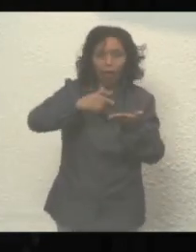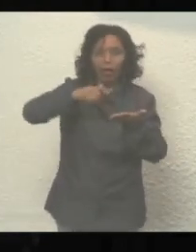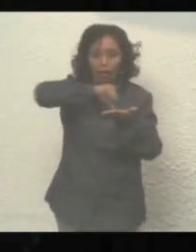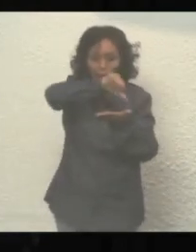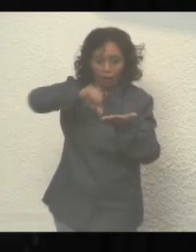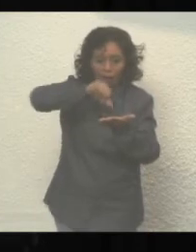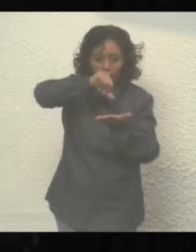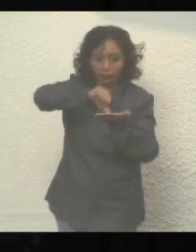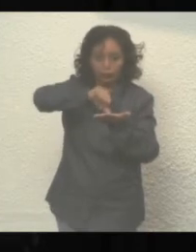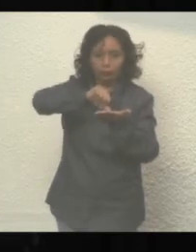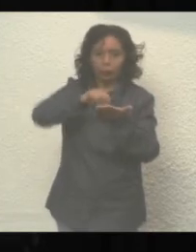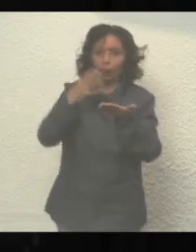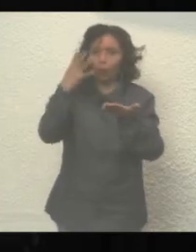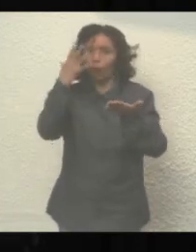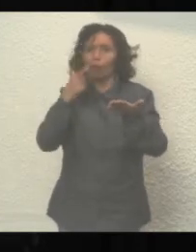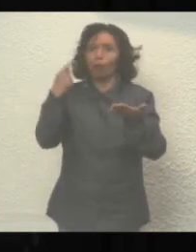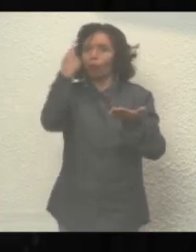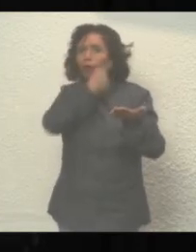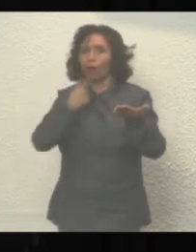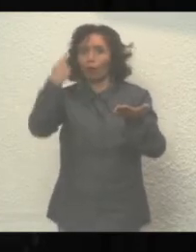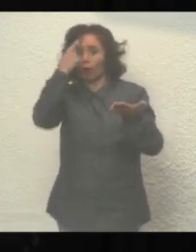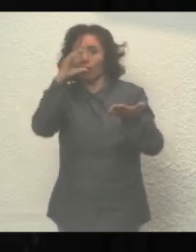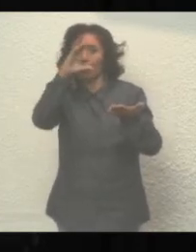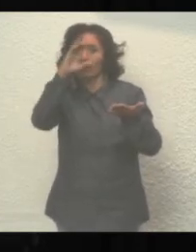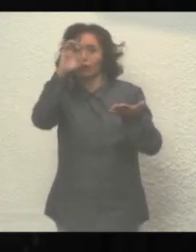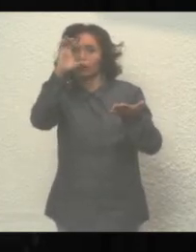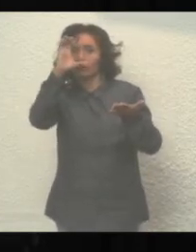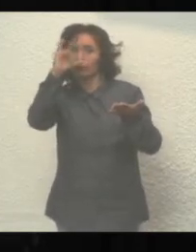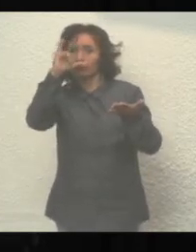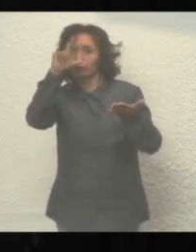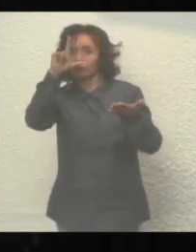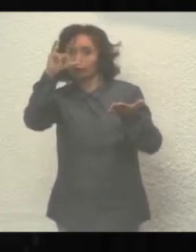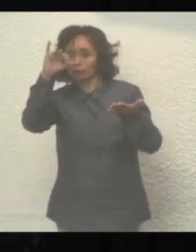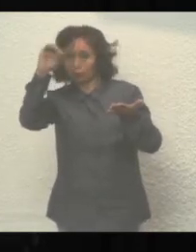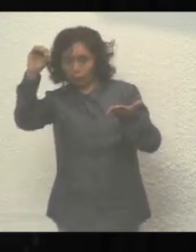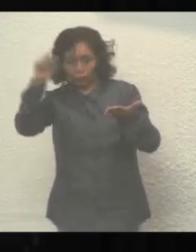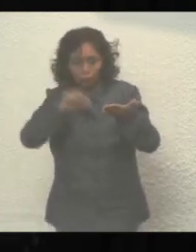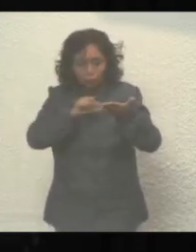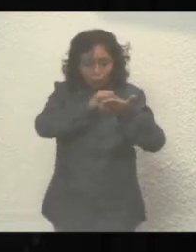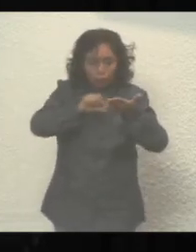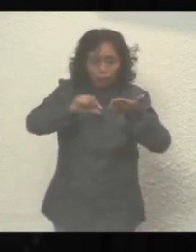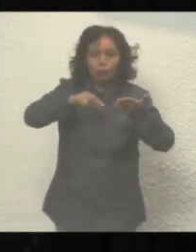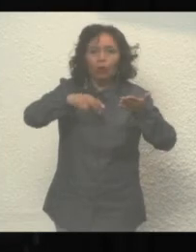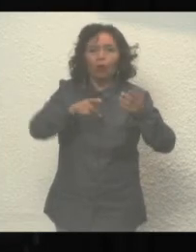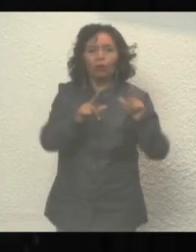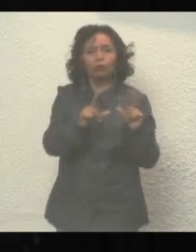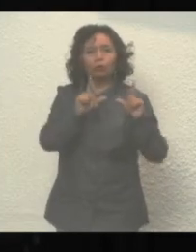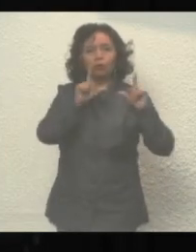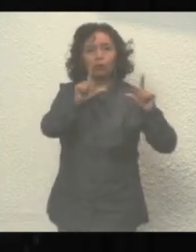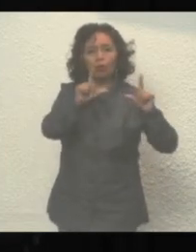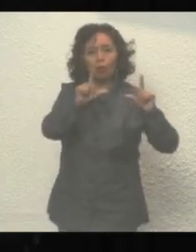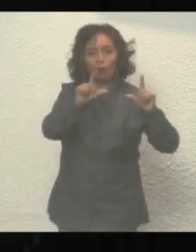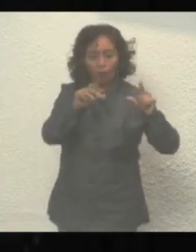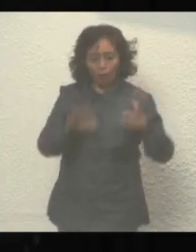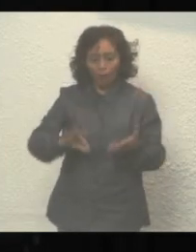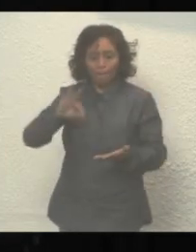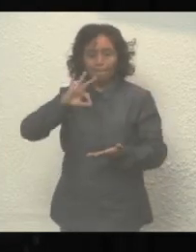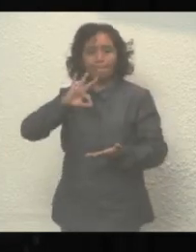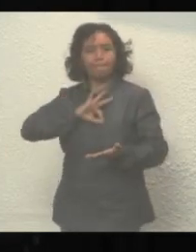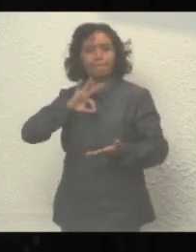efigie del rostro de Cecilio Chi y al borde superior las palabras medalla al mérito